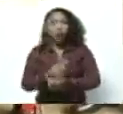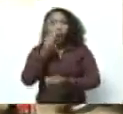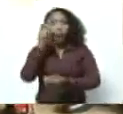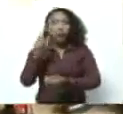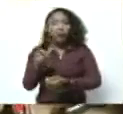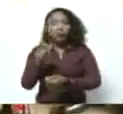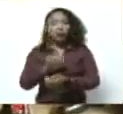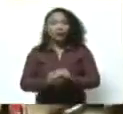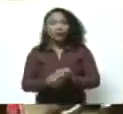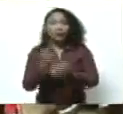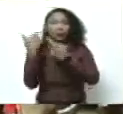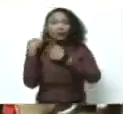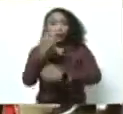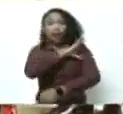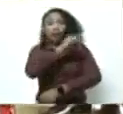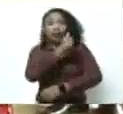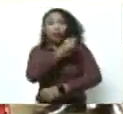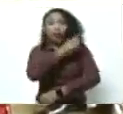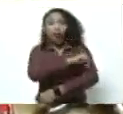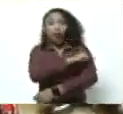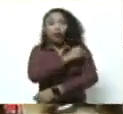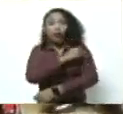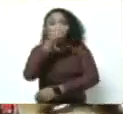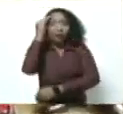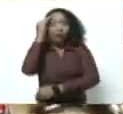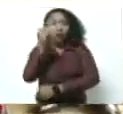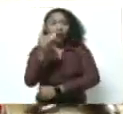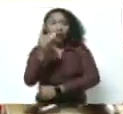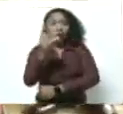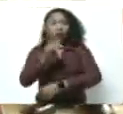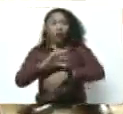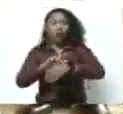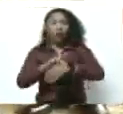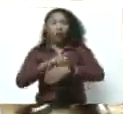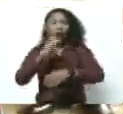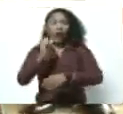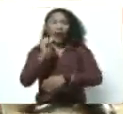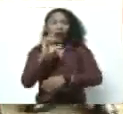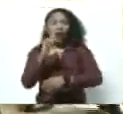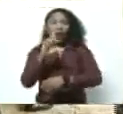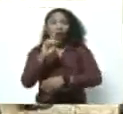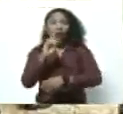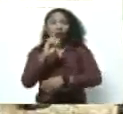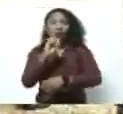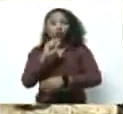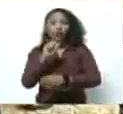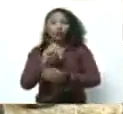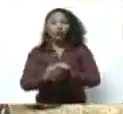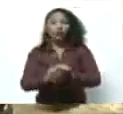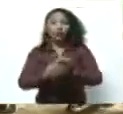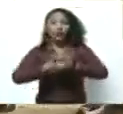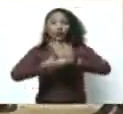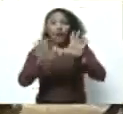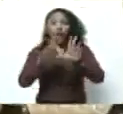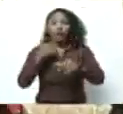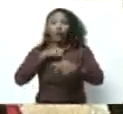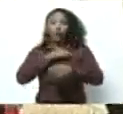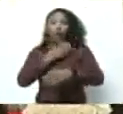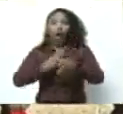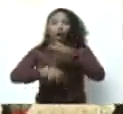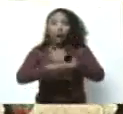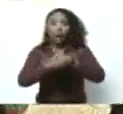Montaño Hernández, director del Hospital Militar Dr. Carlos Arvelo, ya que vamos a hacer